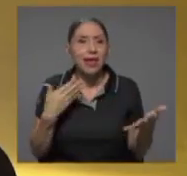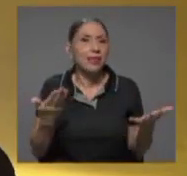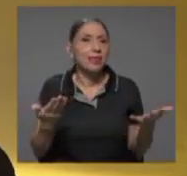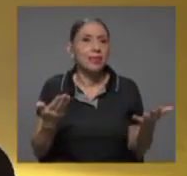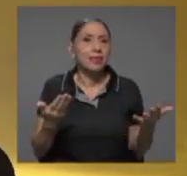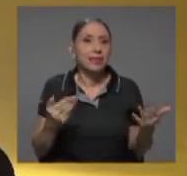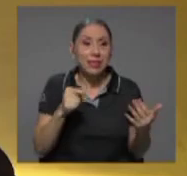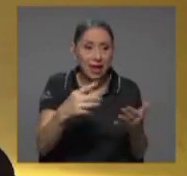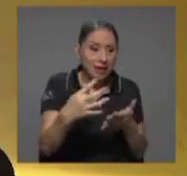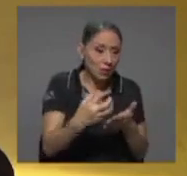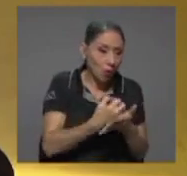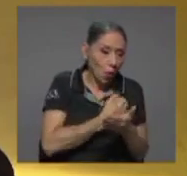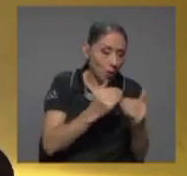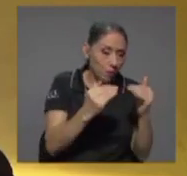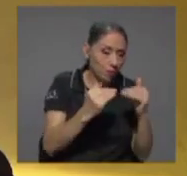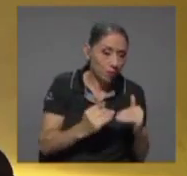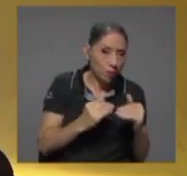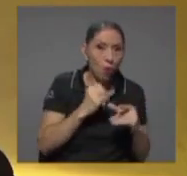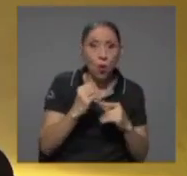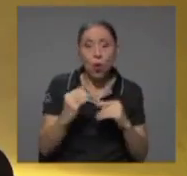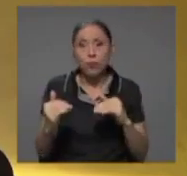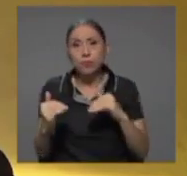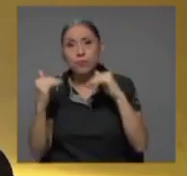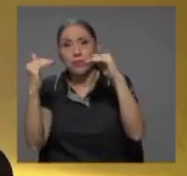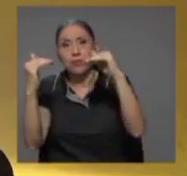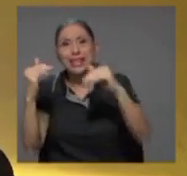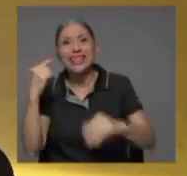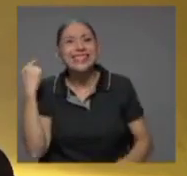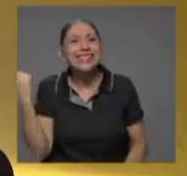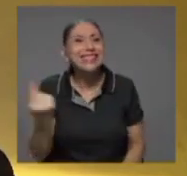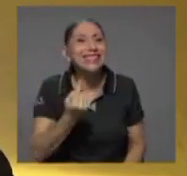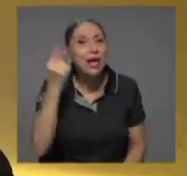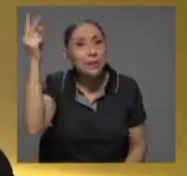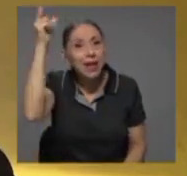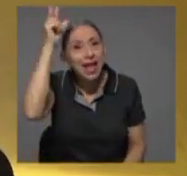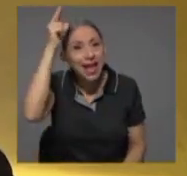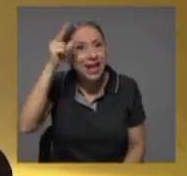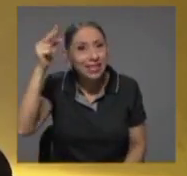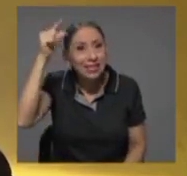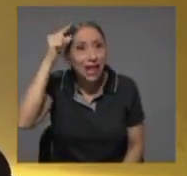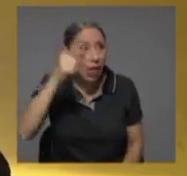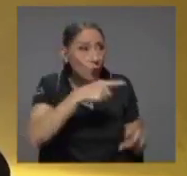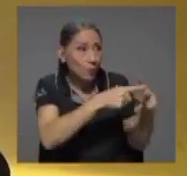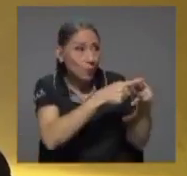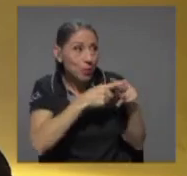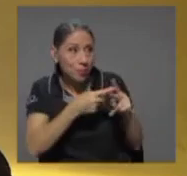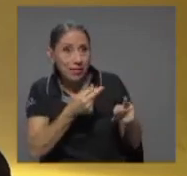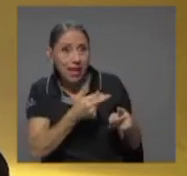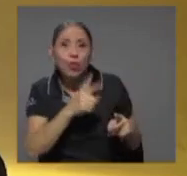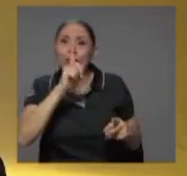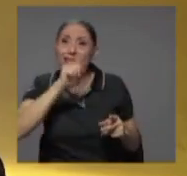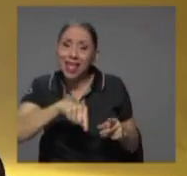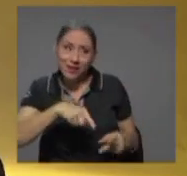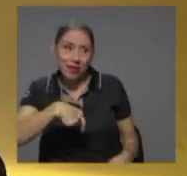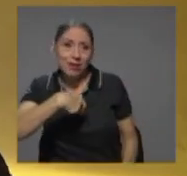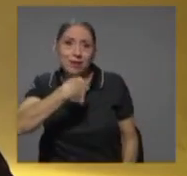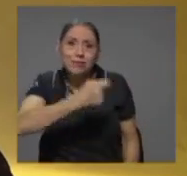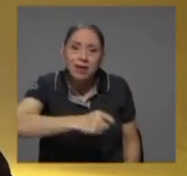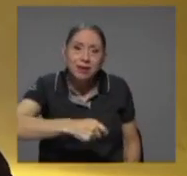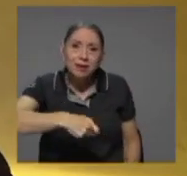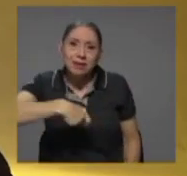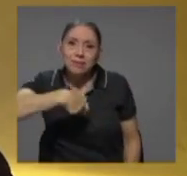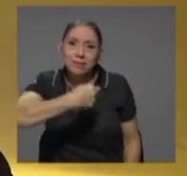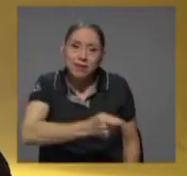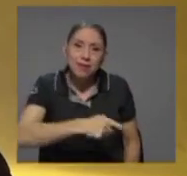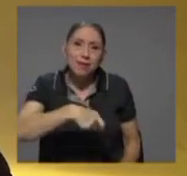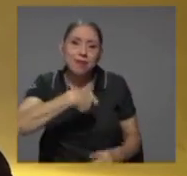bajas, siempre lo que se endeuda el Estado tiene que pagarlo. Aquí se da un contraste entre